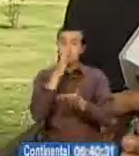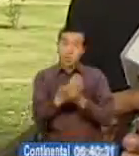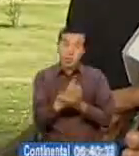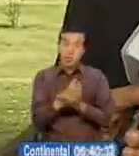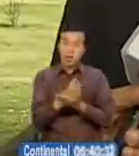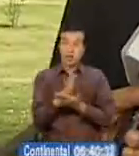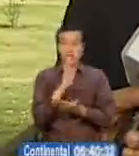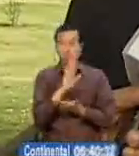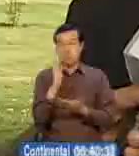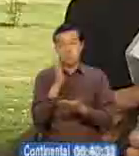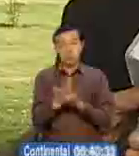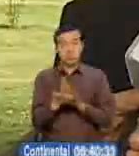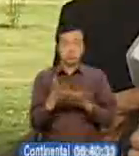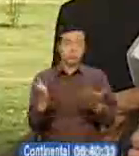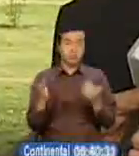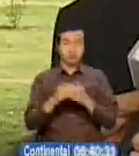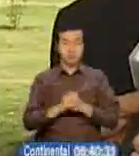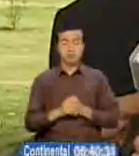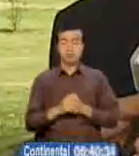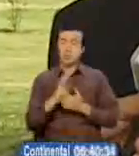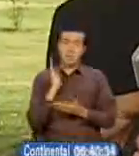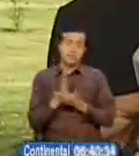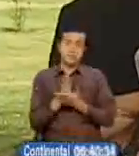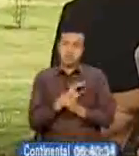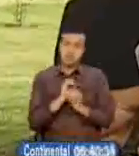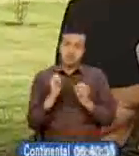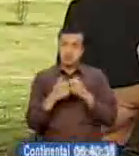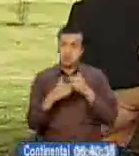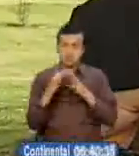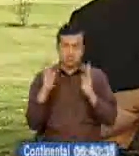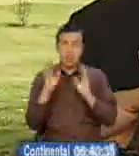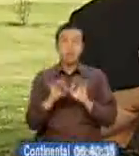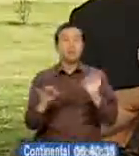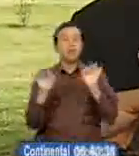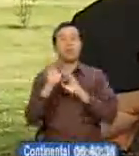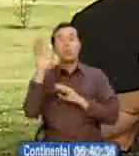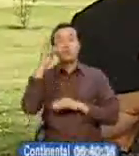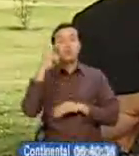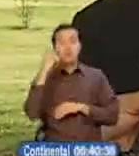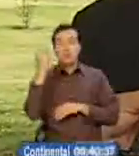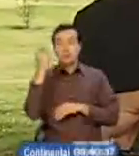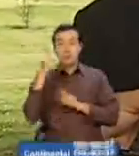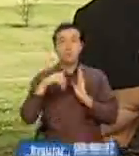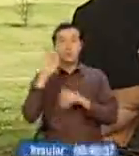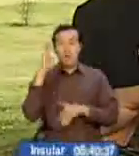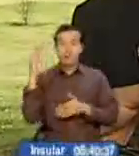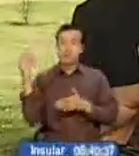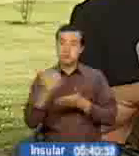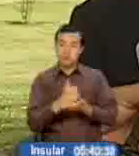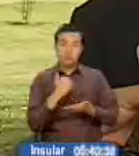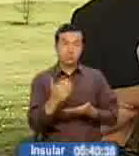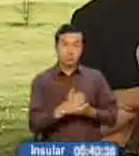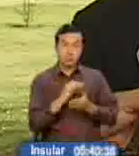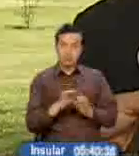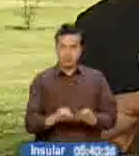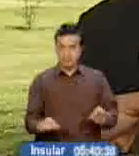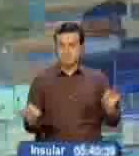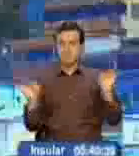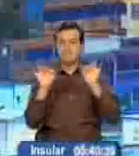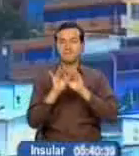razones, pues se lo sacará. Pero lo importante es encontrar las fuentes de financiamiento